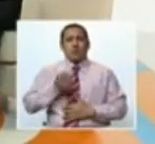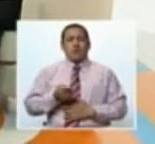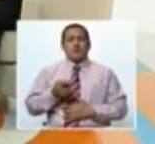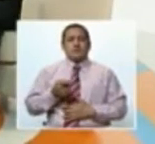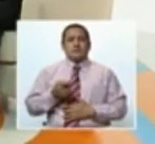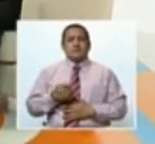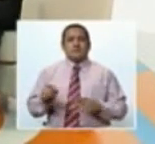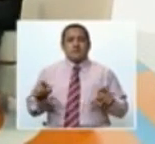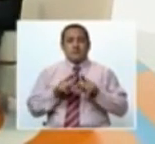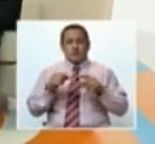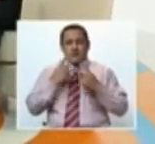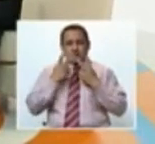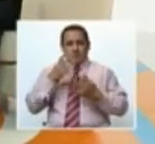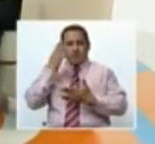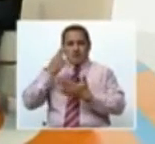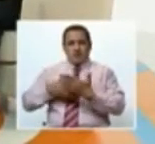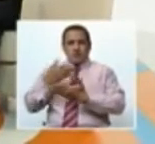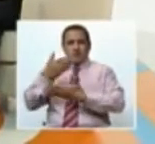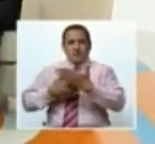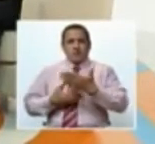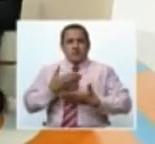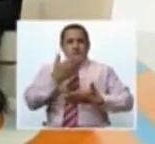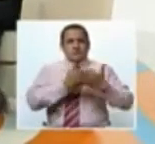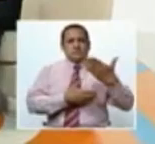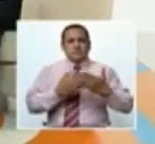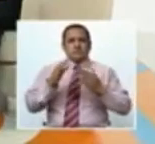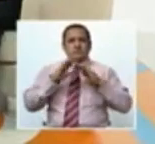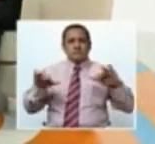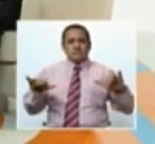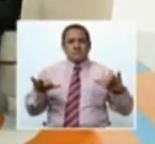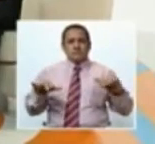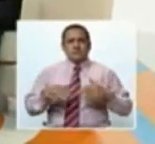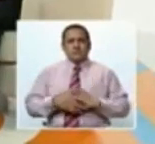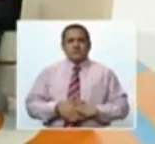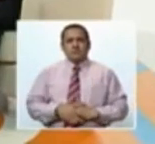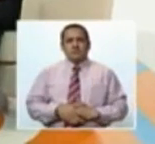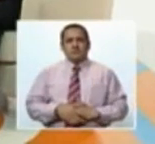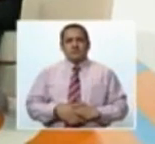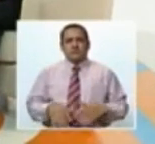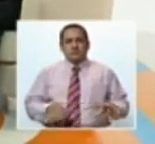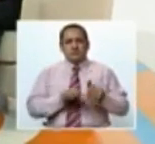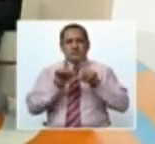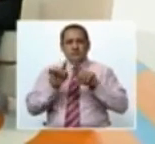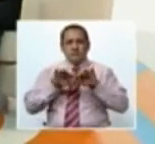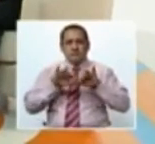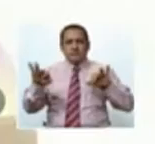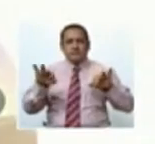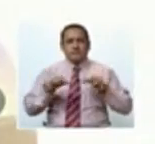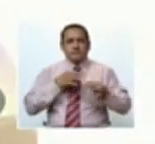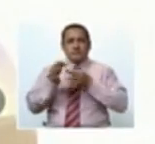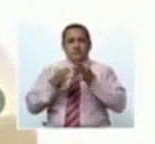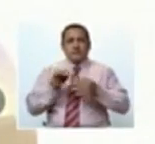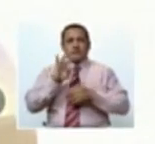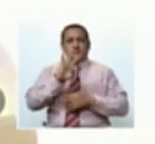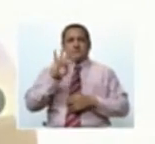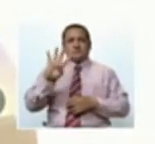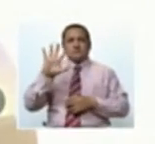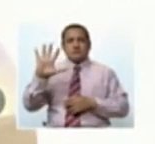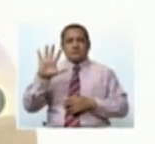jueces civiles la causal de separación de hecho, ¿no? Y adicionalmente este